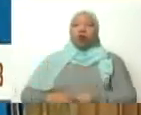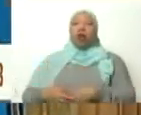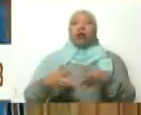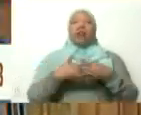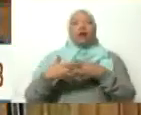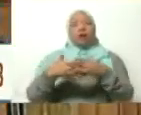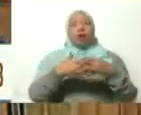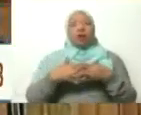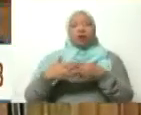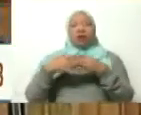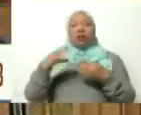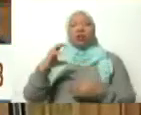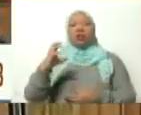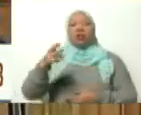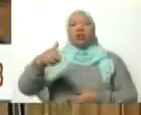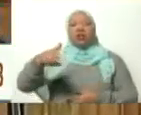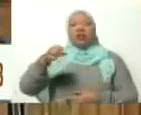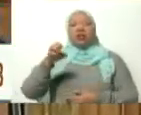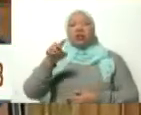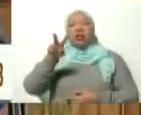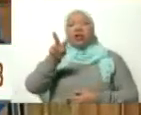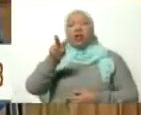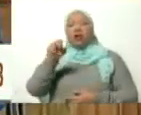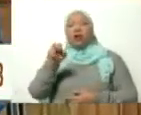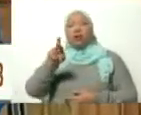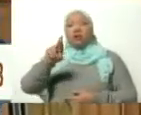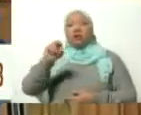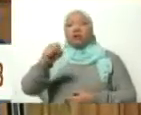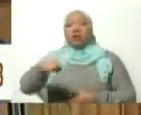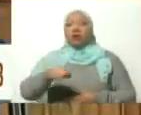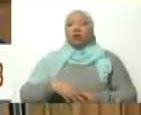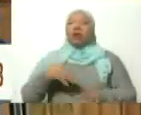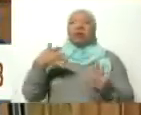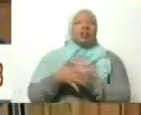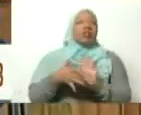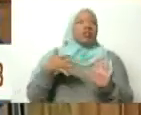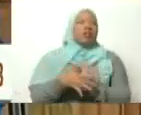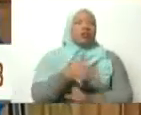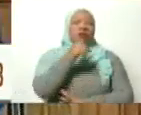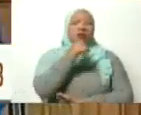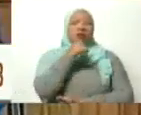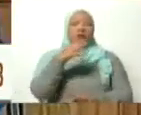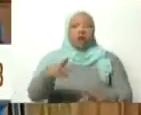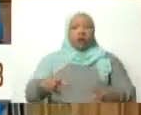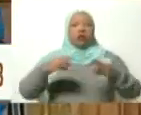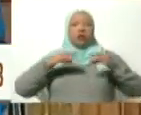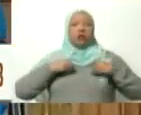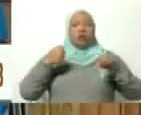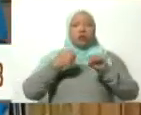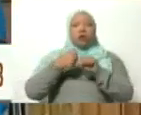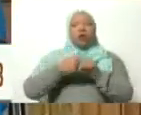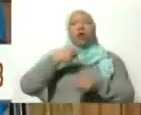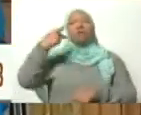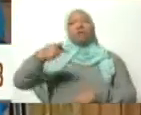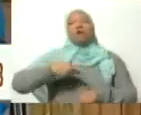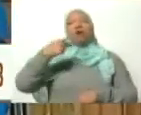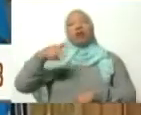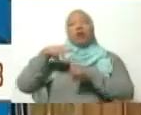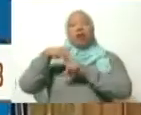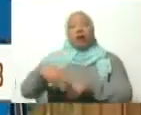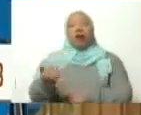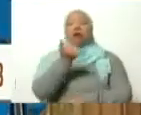Eso significa también, no es un solo hecho económico, significa el reconocimiento de una política fallida,